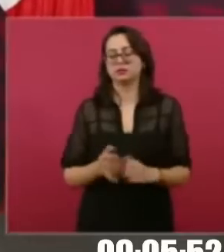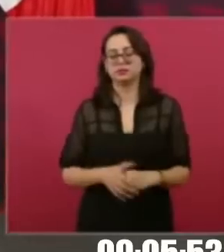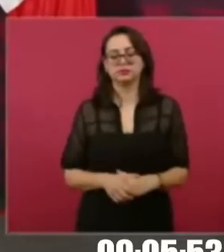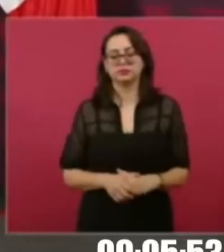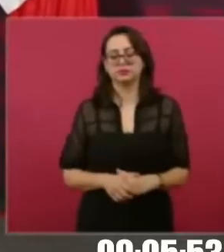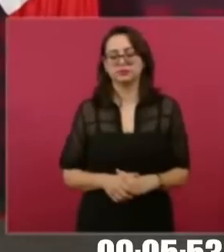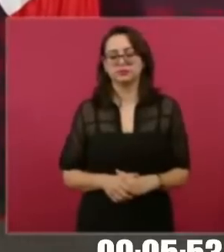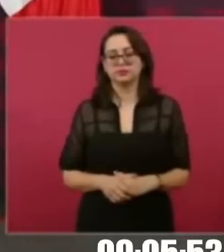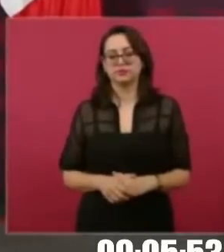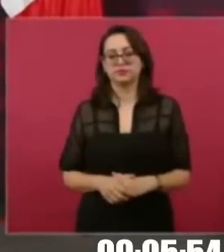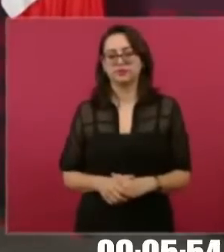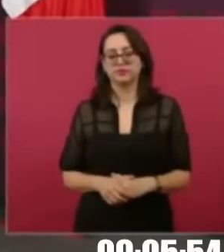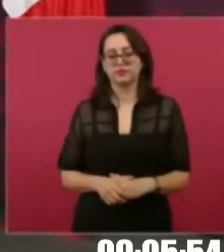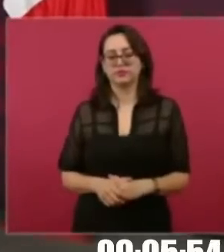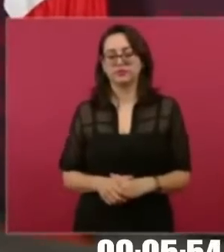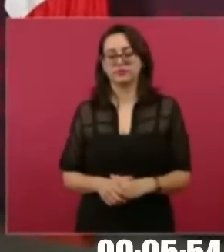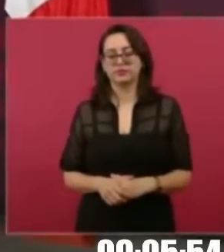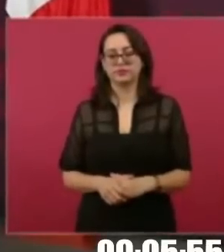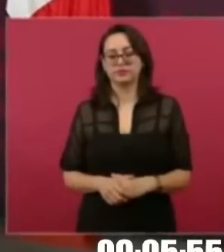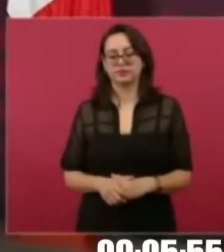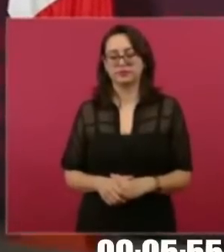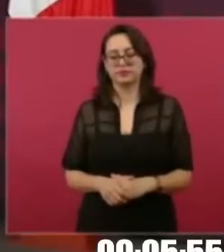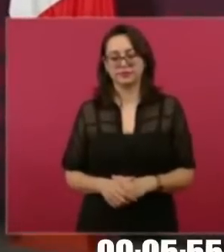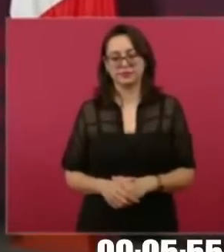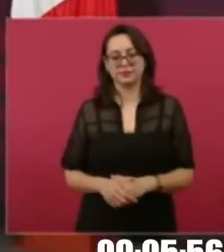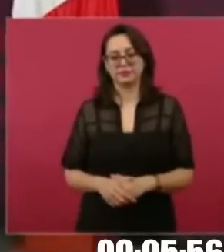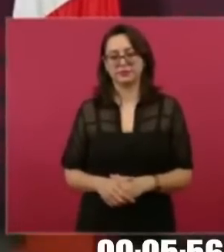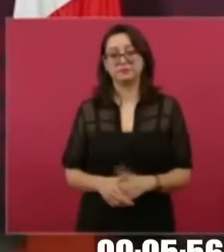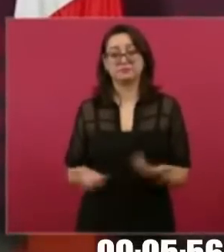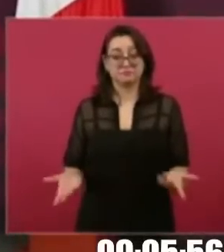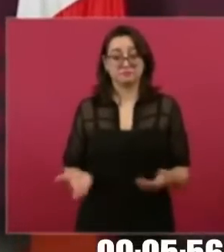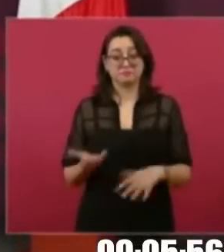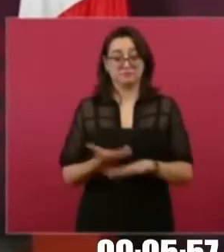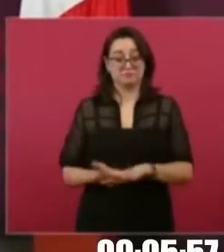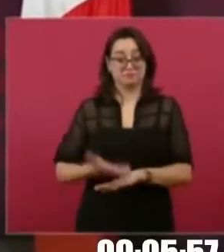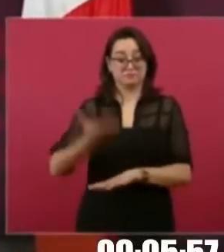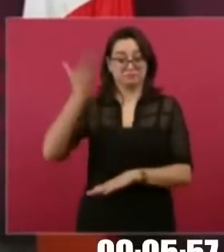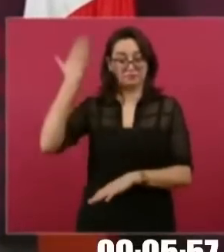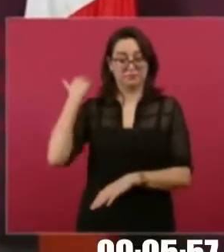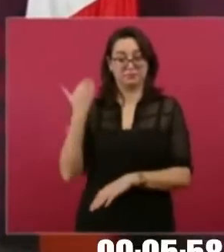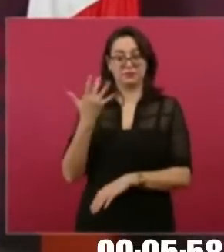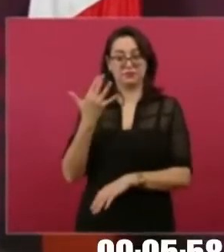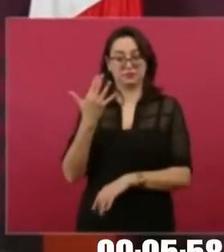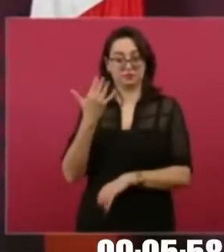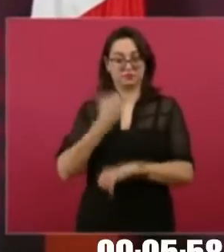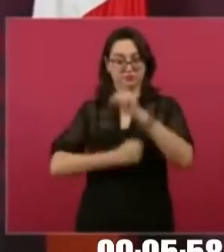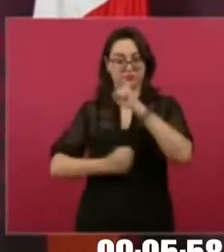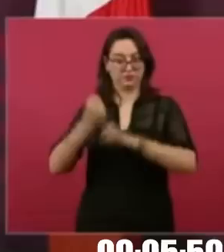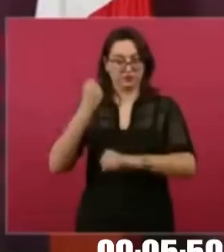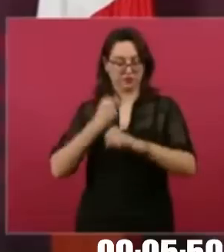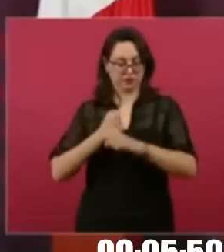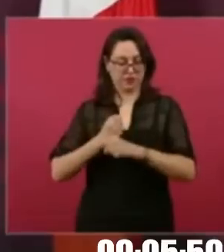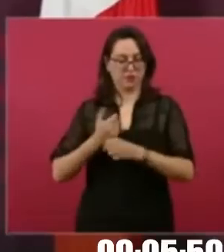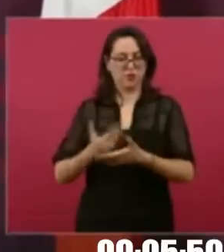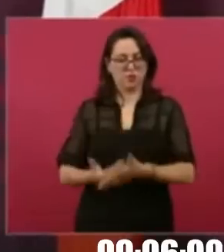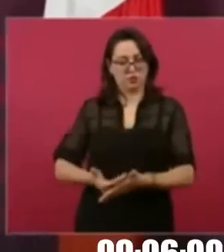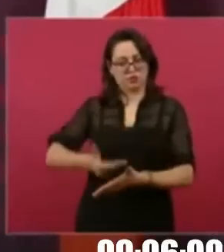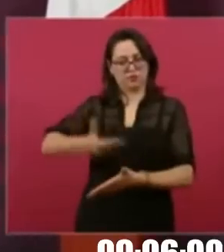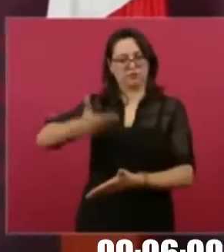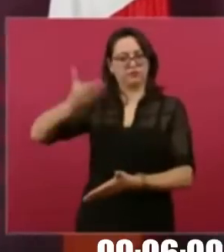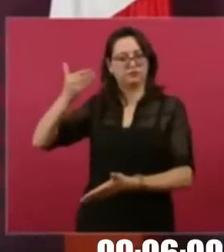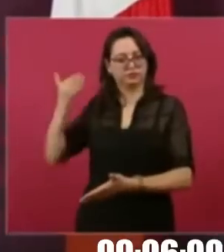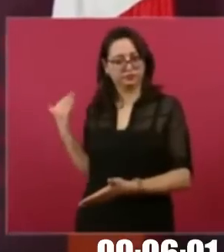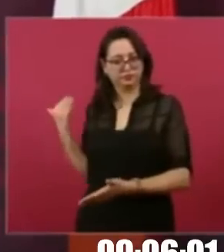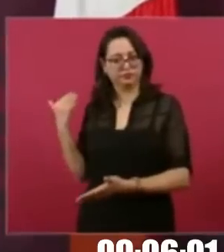porque en ese tiempo hace 50 años se